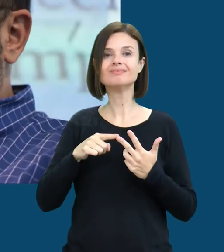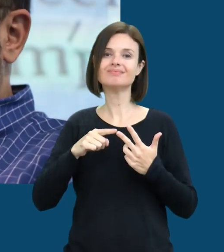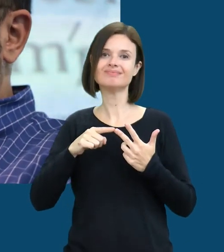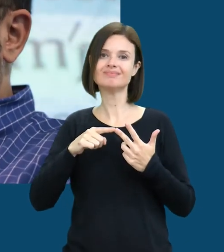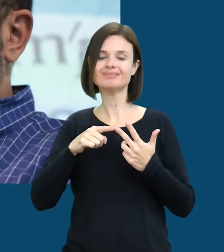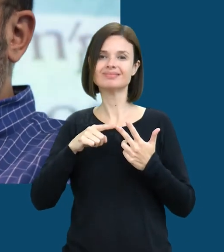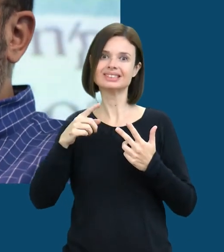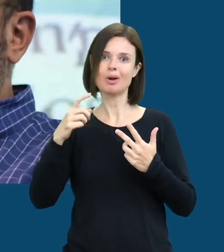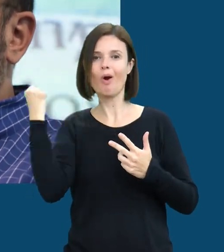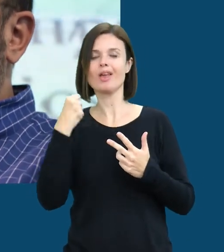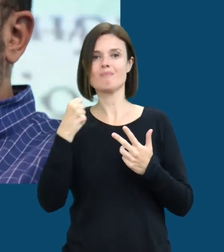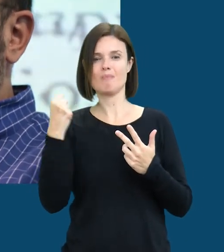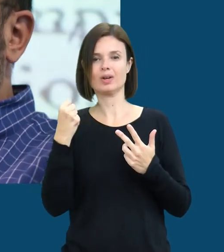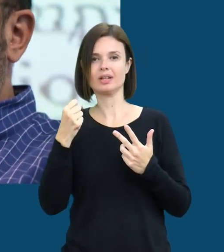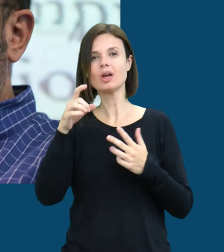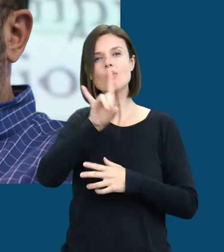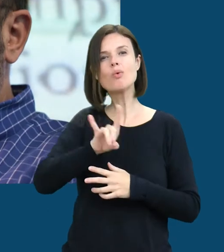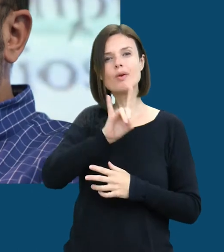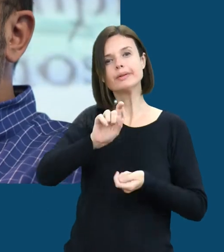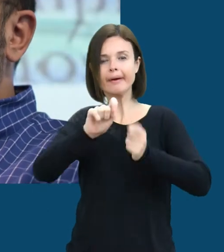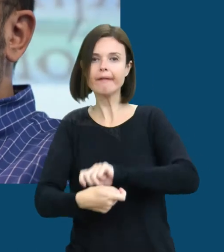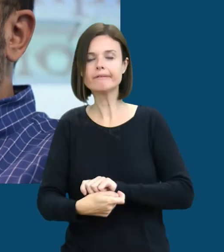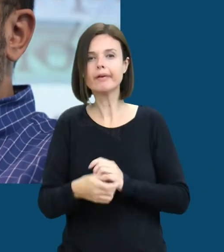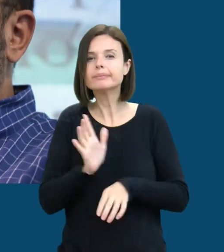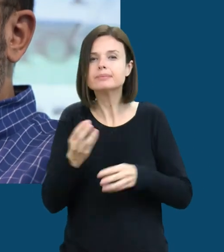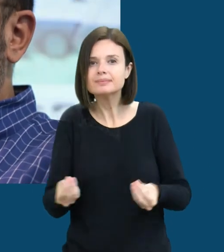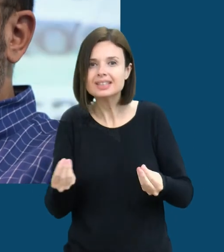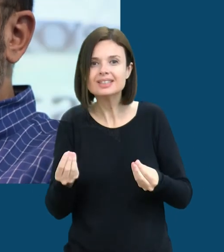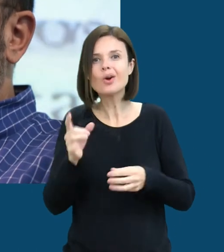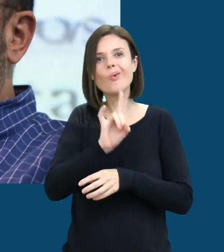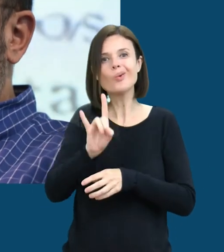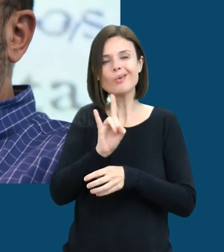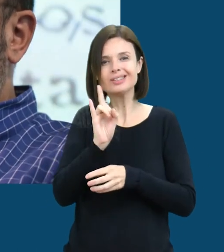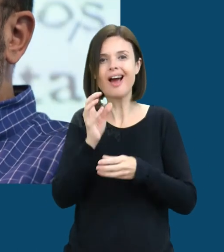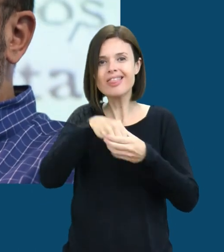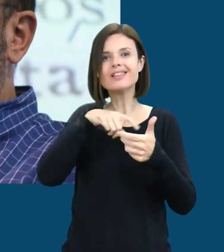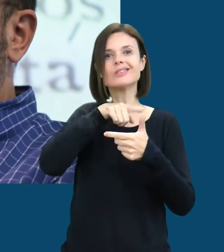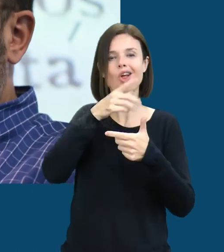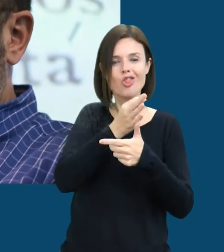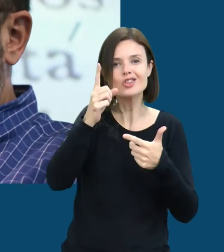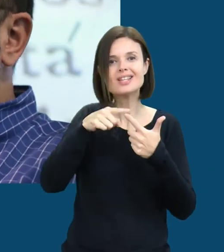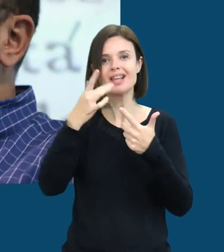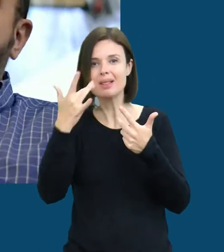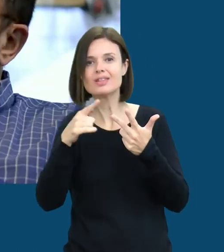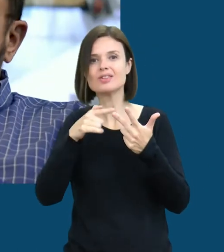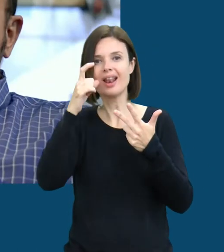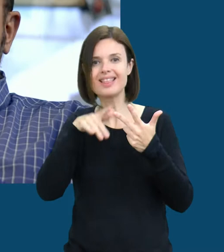es central, digamos. Hay que una universidad que se dice reformista, una universidad tiene que poder hacer docencia, investigación y